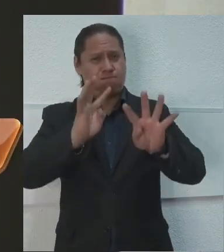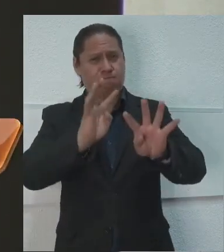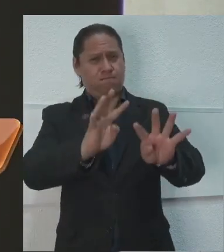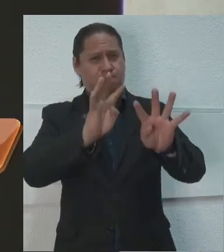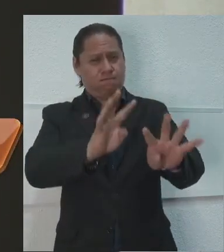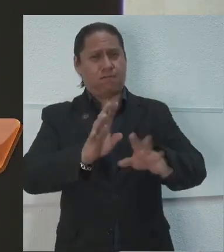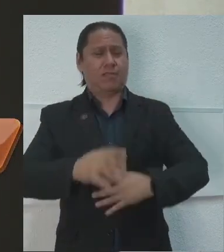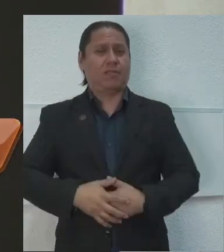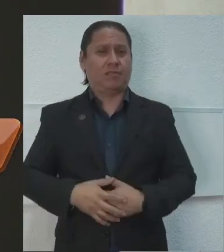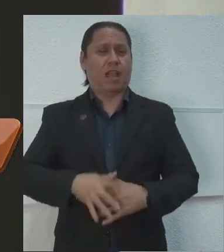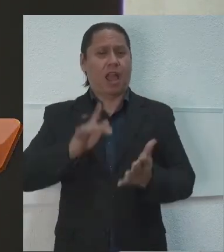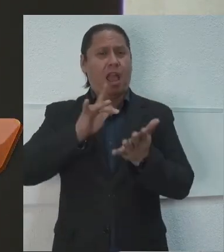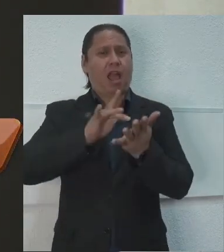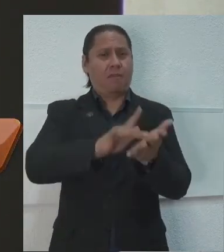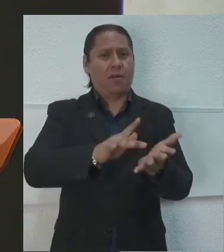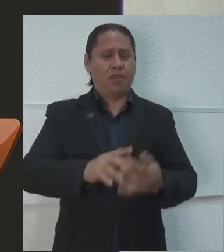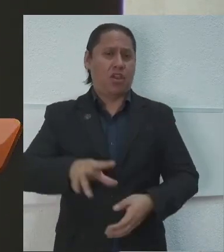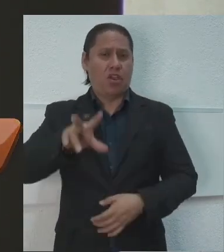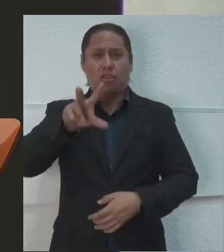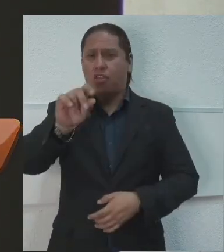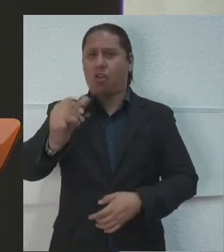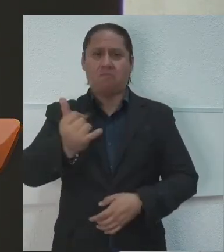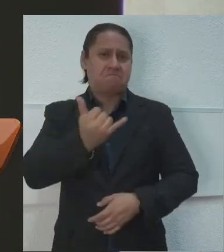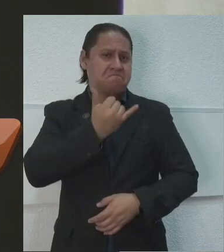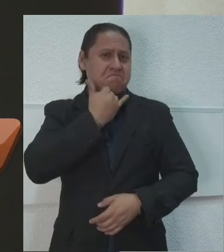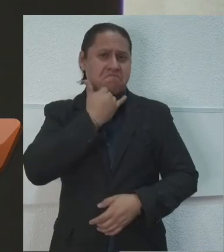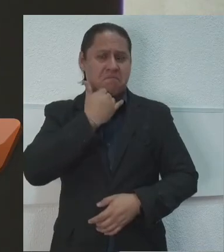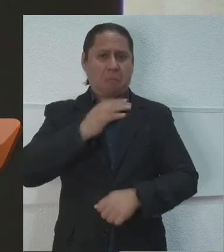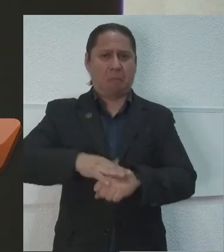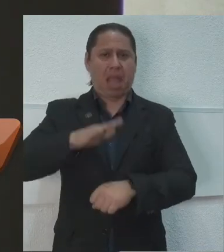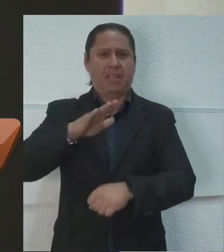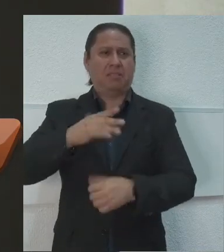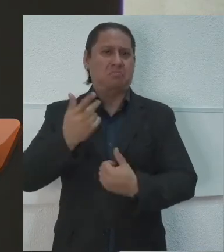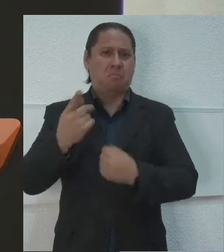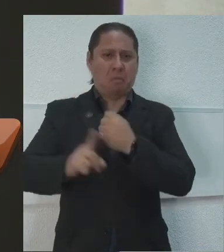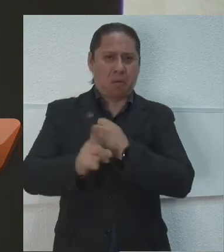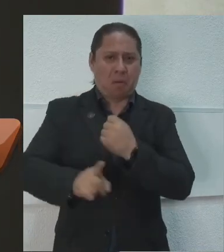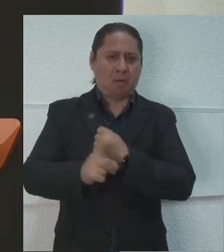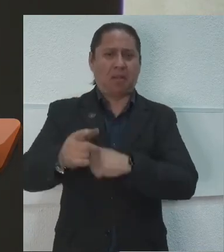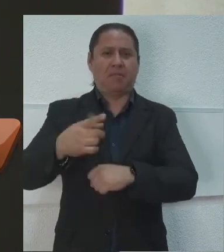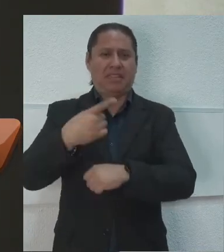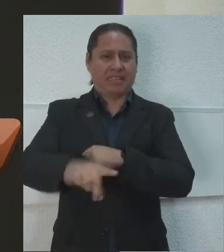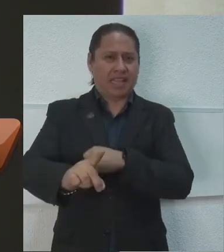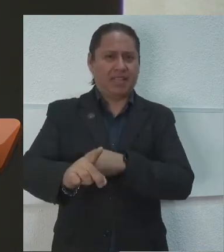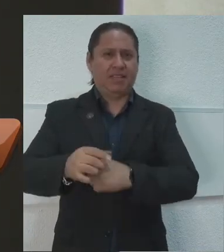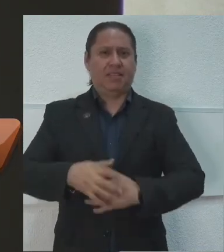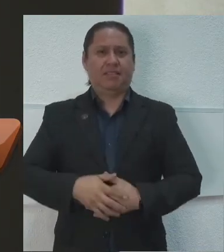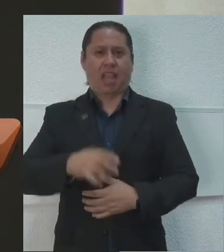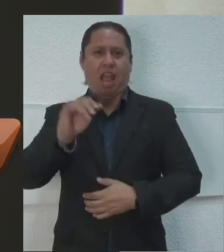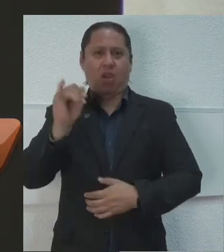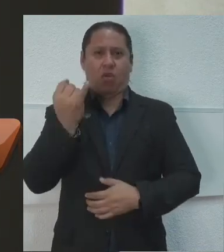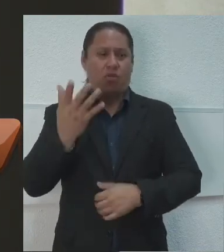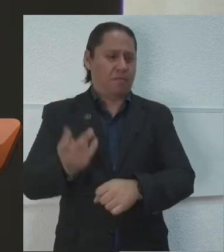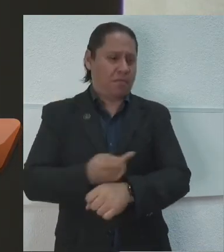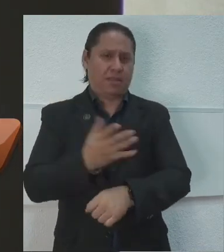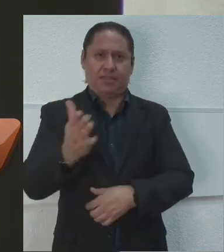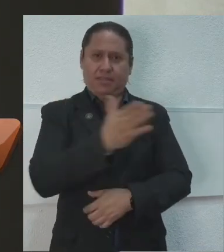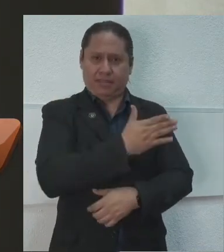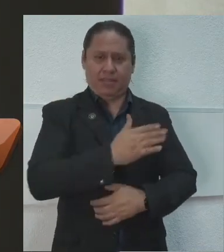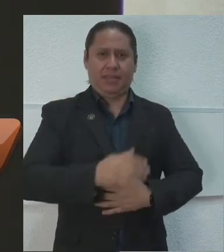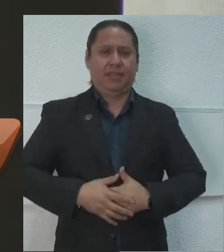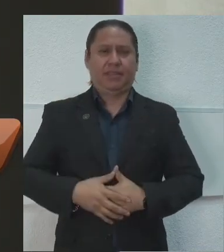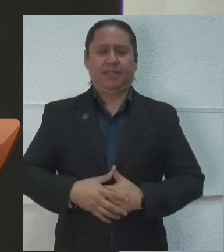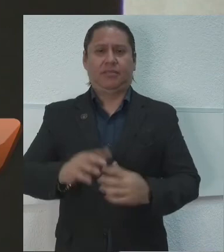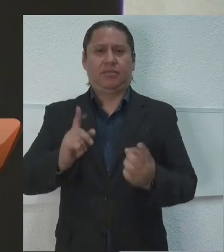va a perdonar más agravios. Así como lo demostró en junio pasado,